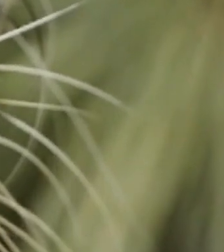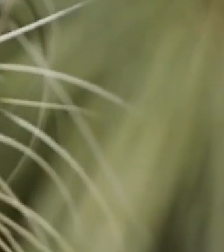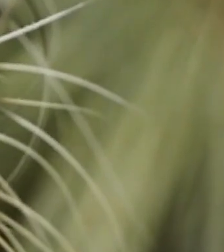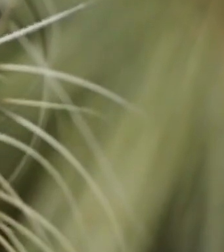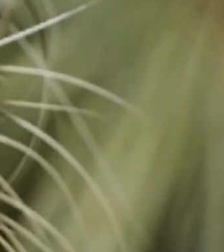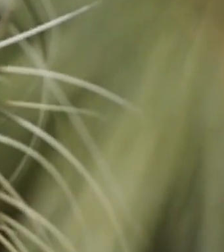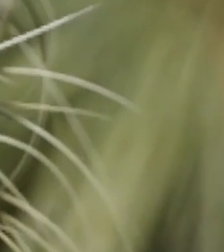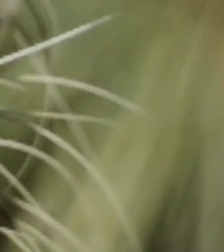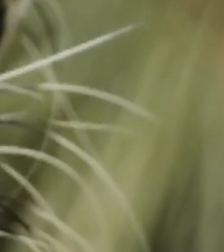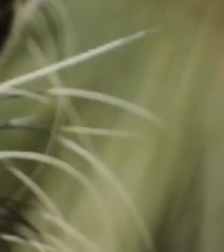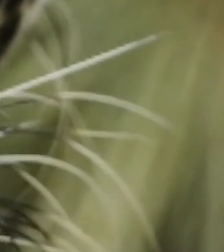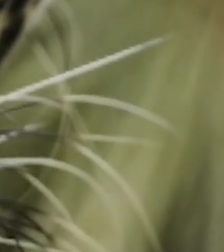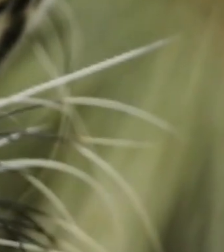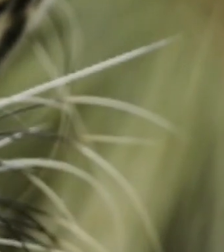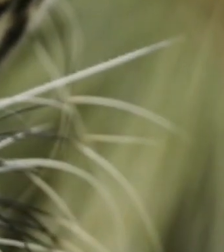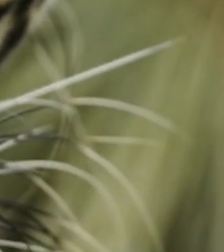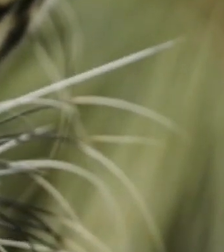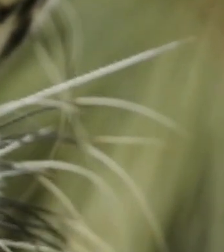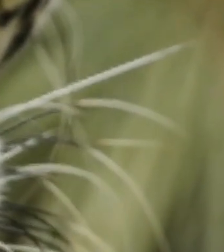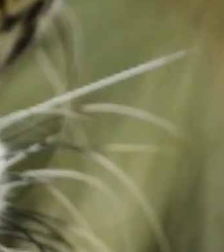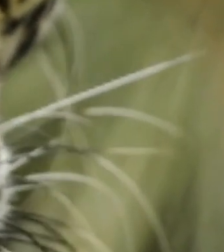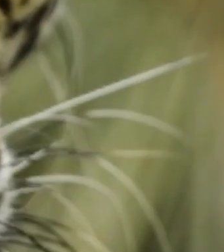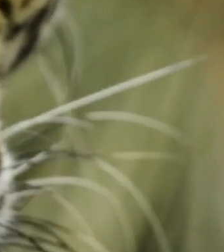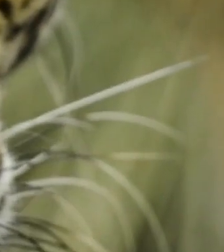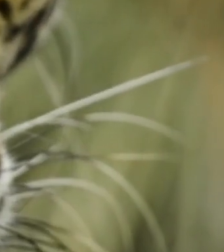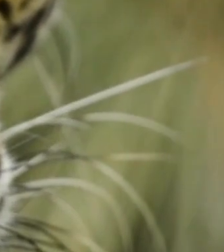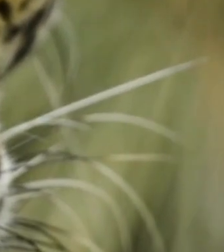ni quién esté encima de la cadena,